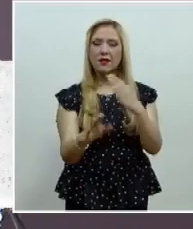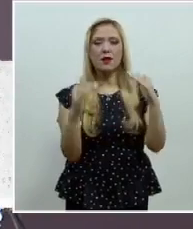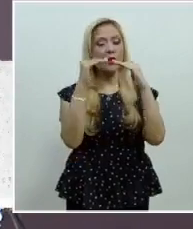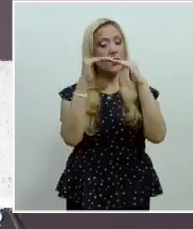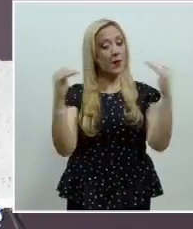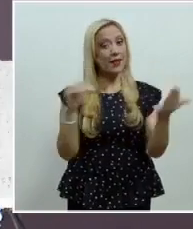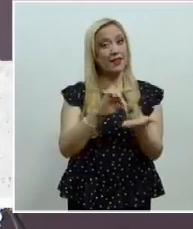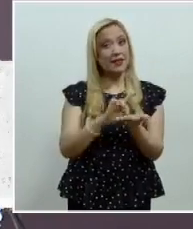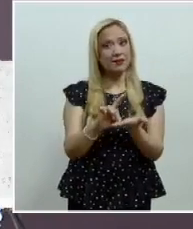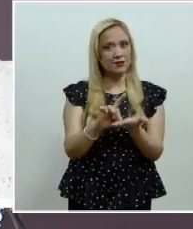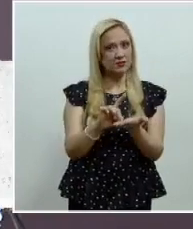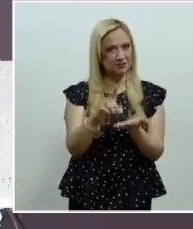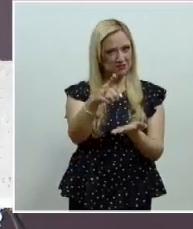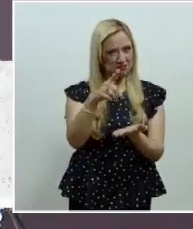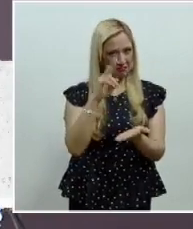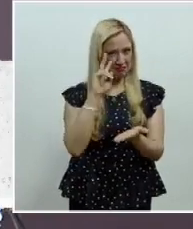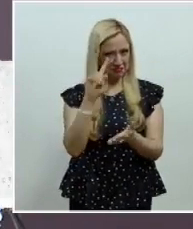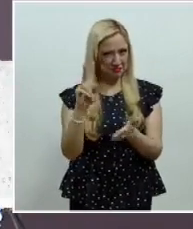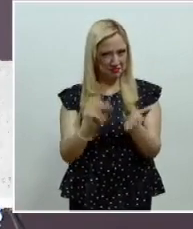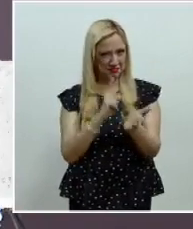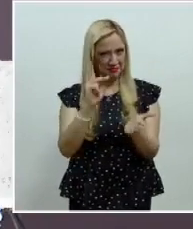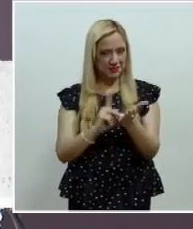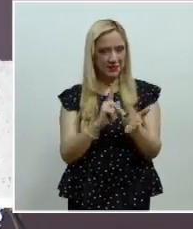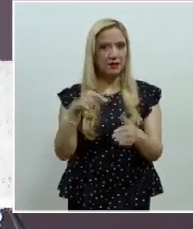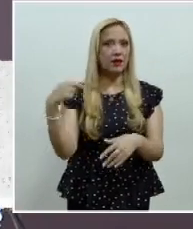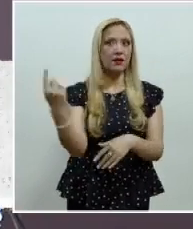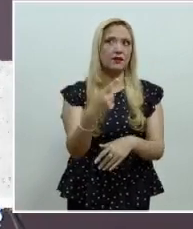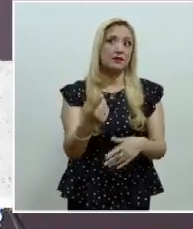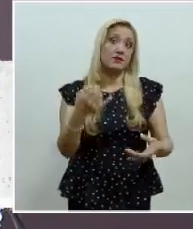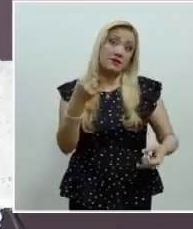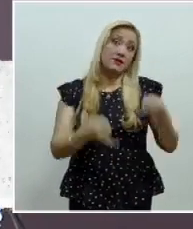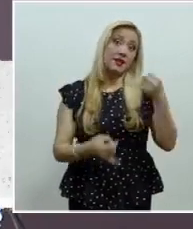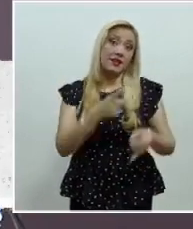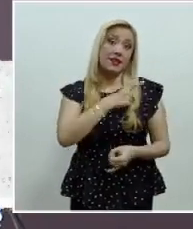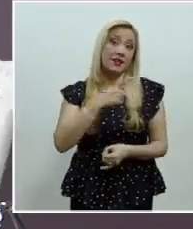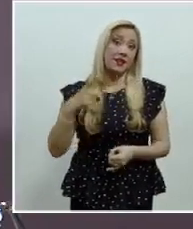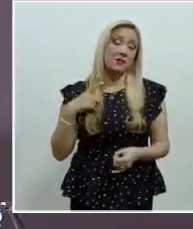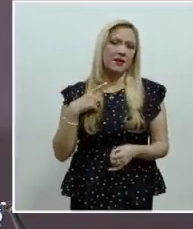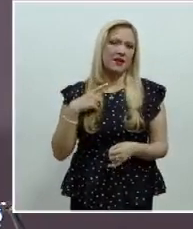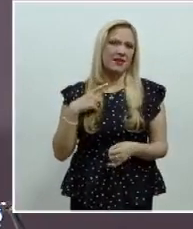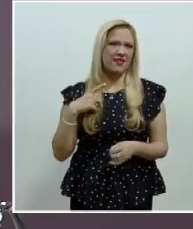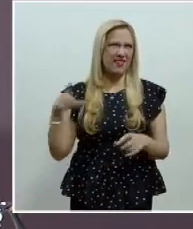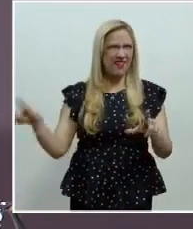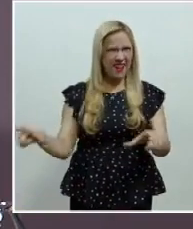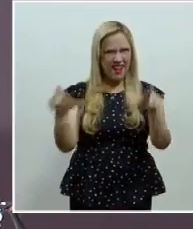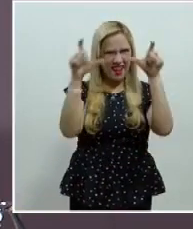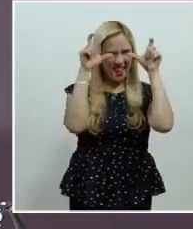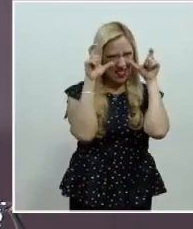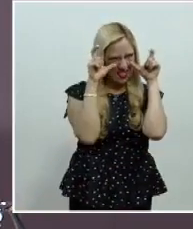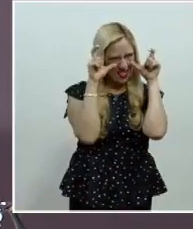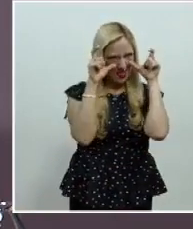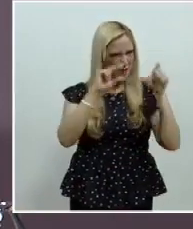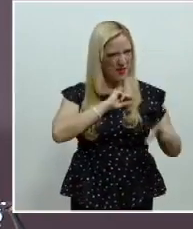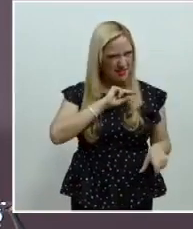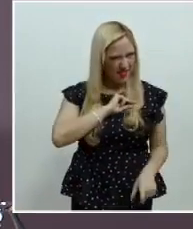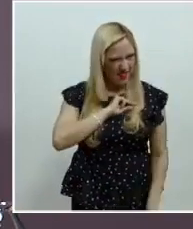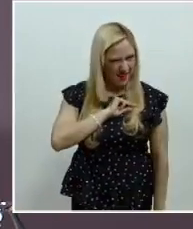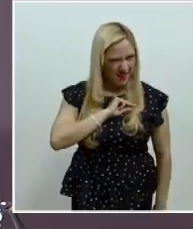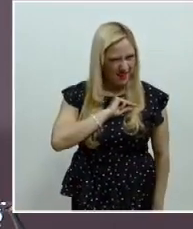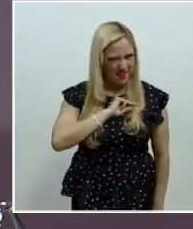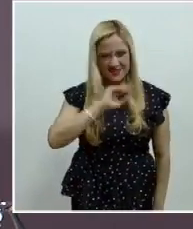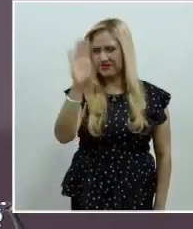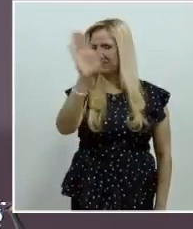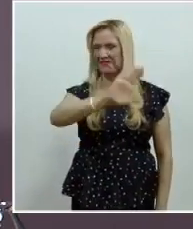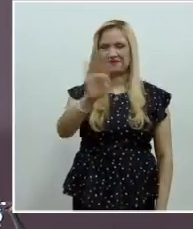la igualdad, los operadores del sistema jurídico deben utilizar unos lentes especiales. Hoy en Mujeres en la Justicia vamos a